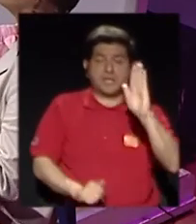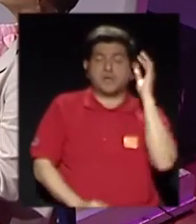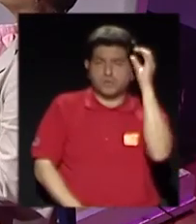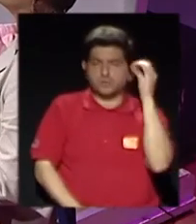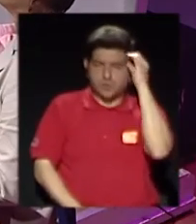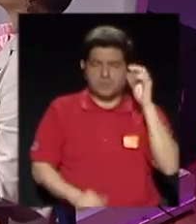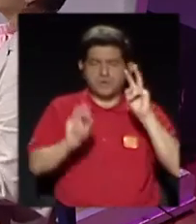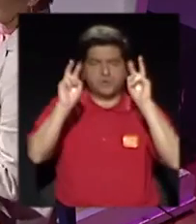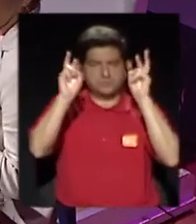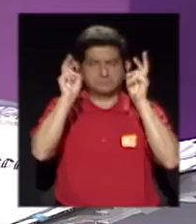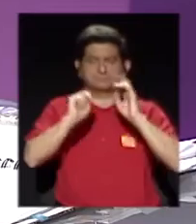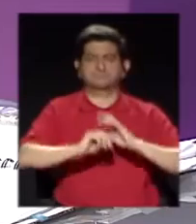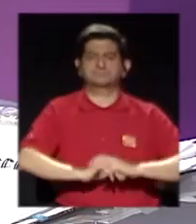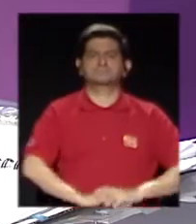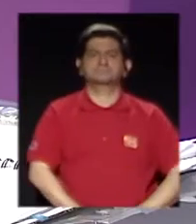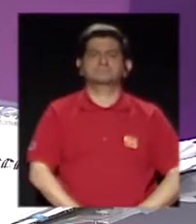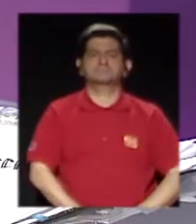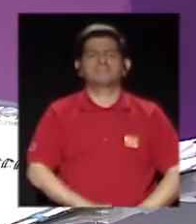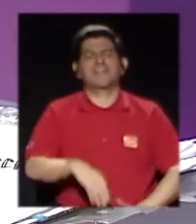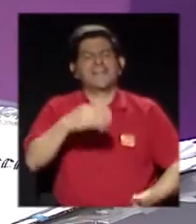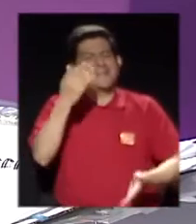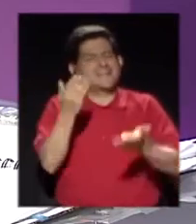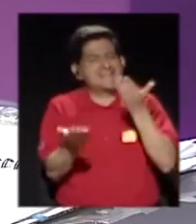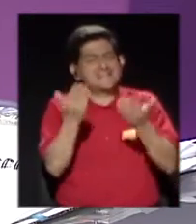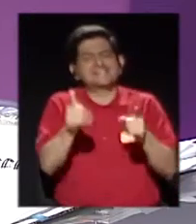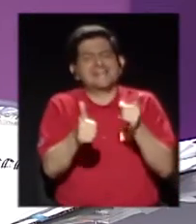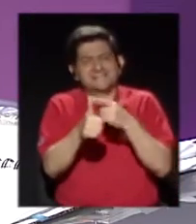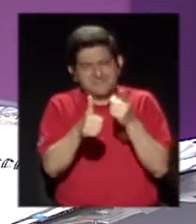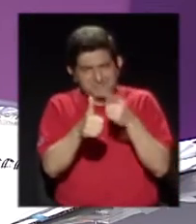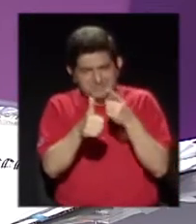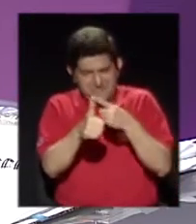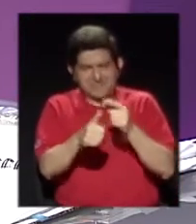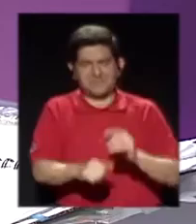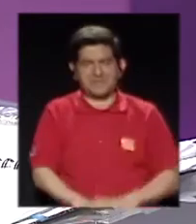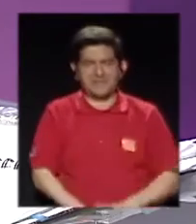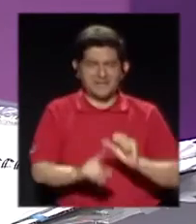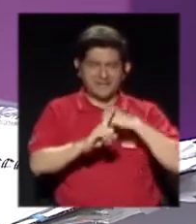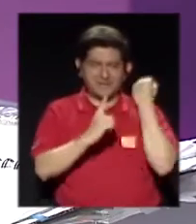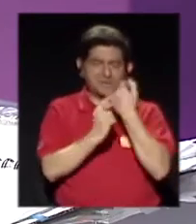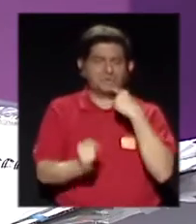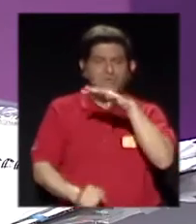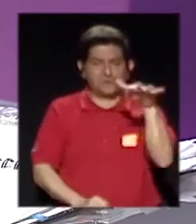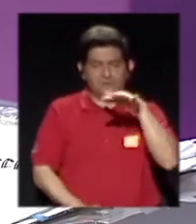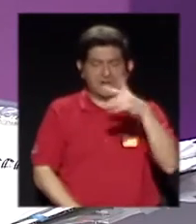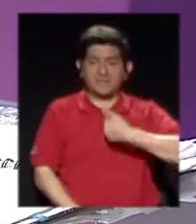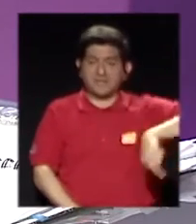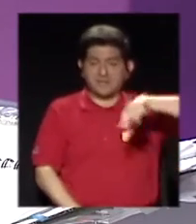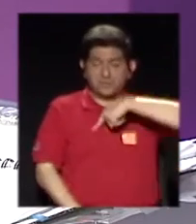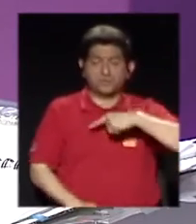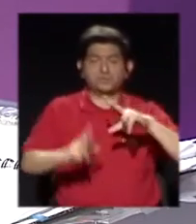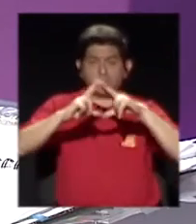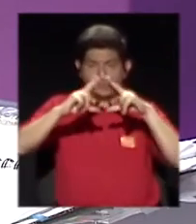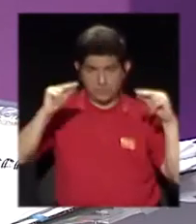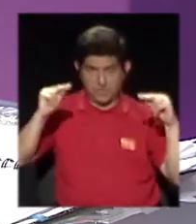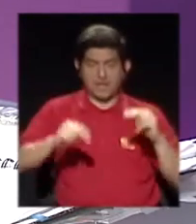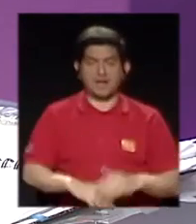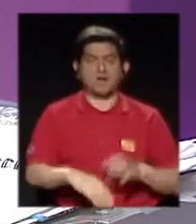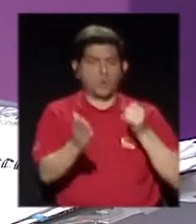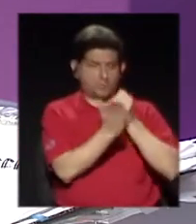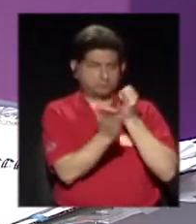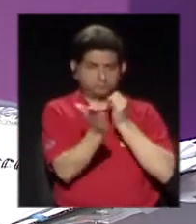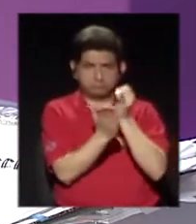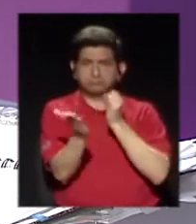opinión respecto a este comentario bueno tal vez empezar siempre con un asunto de realidad nosotros y nicaragua hicimos una